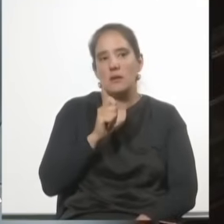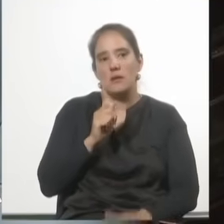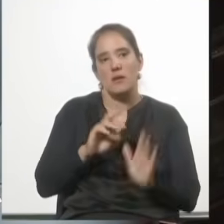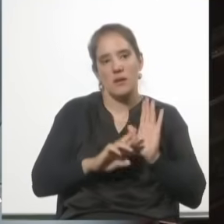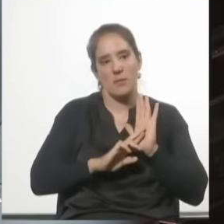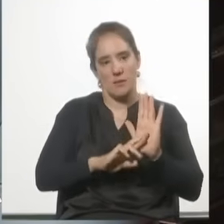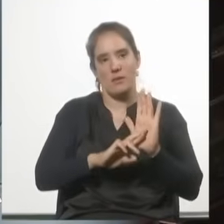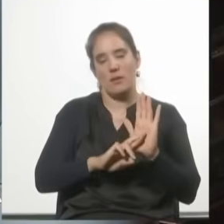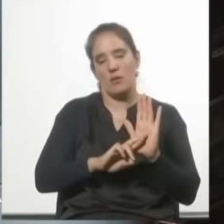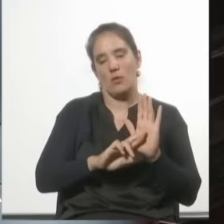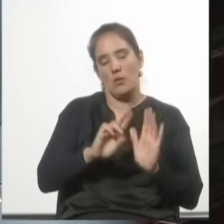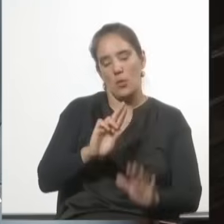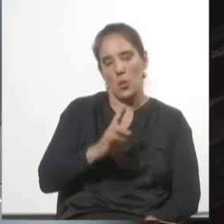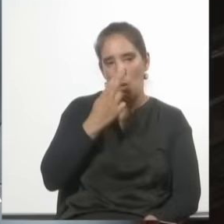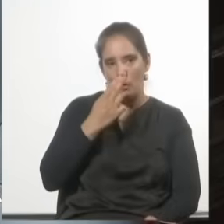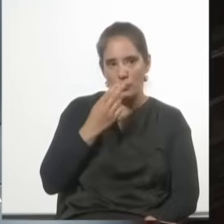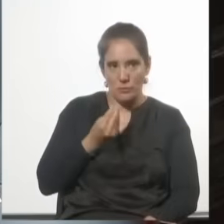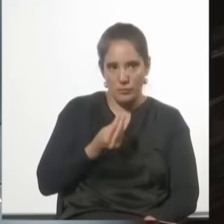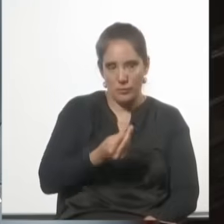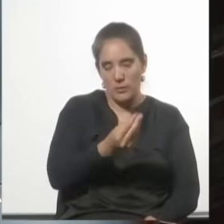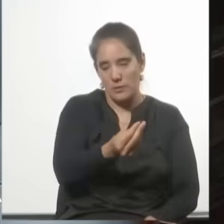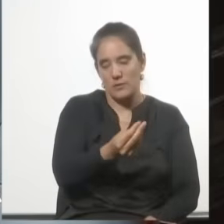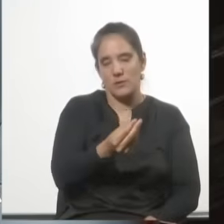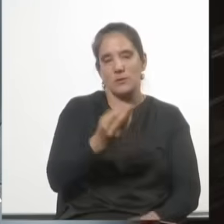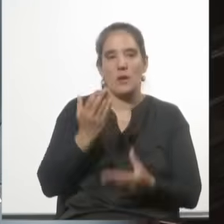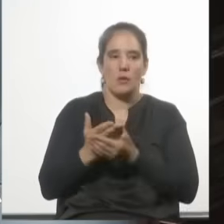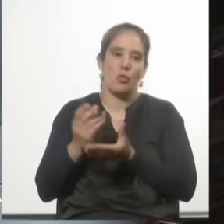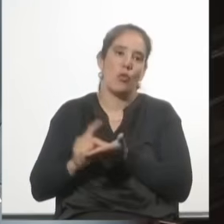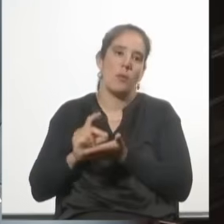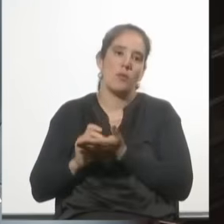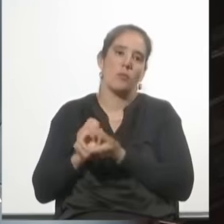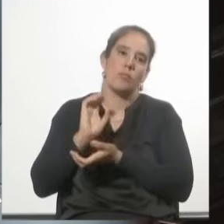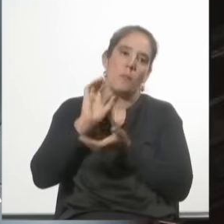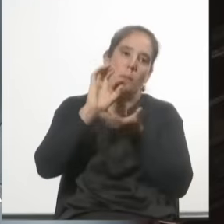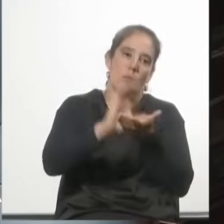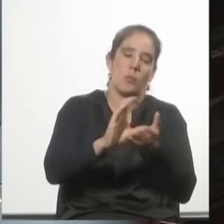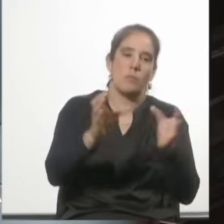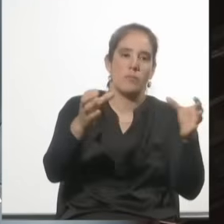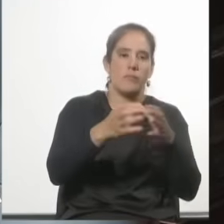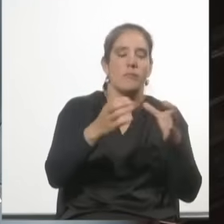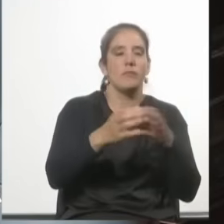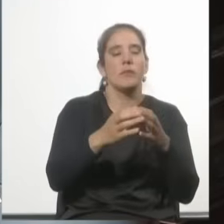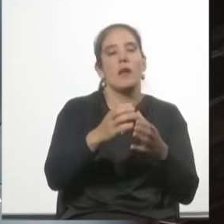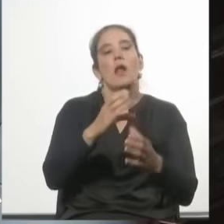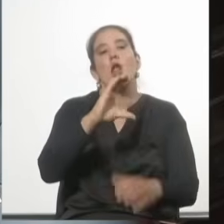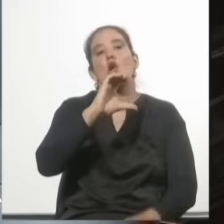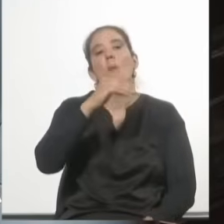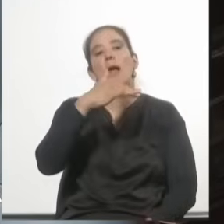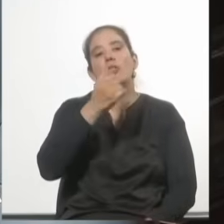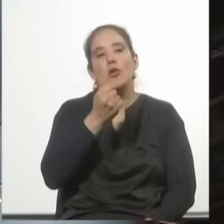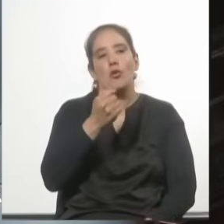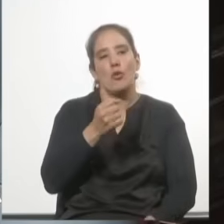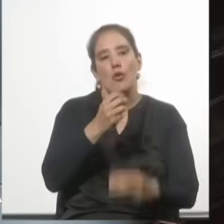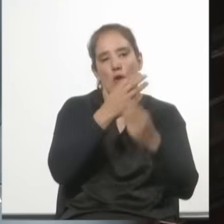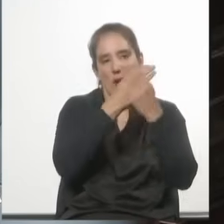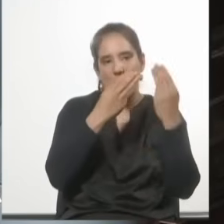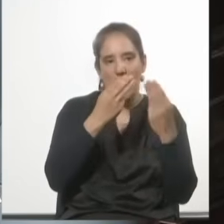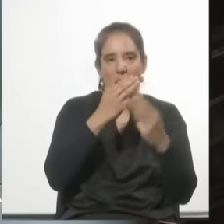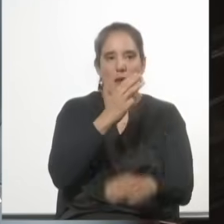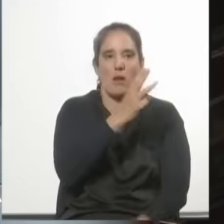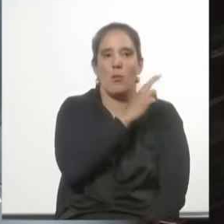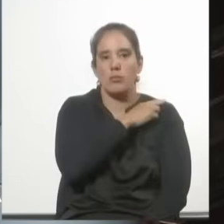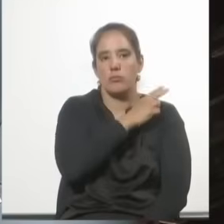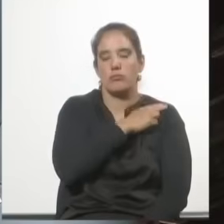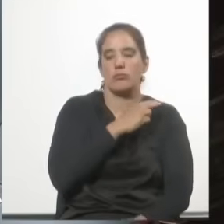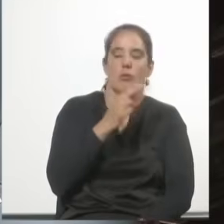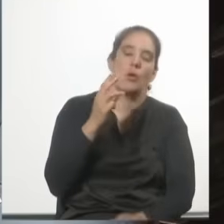del Estado uruguayo, remitiendo el expediente correspondiente a dicho Comando General. En ese ámbito se decidió por parte del